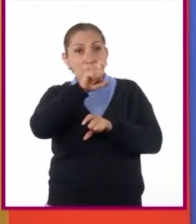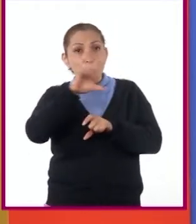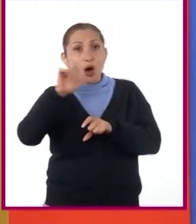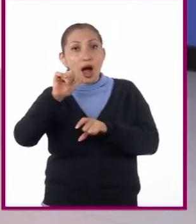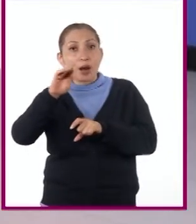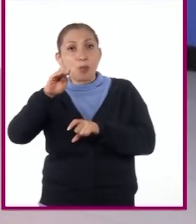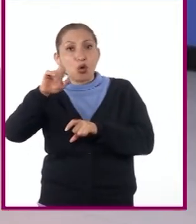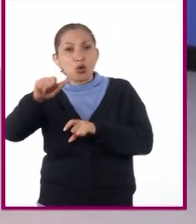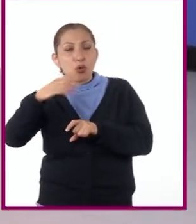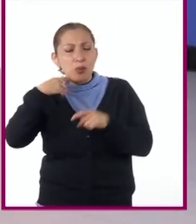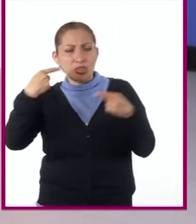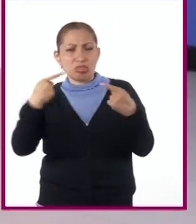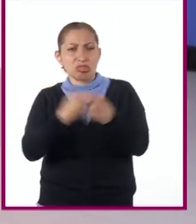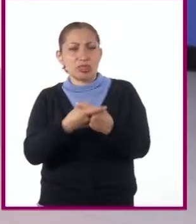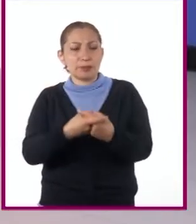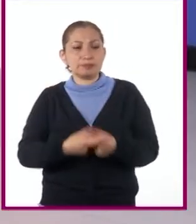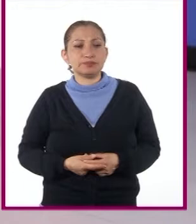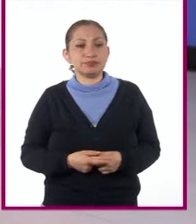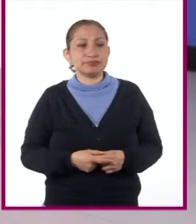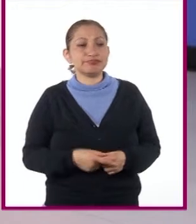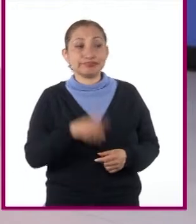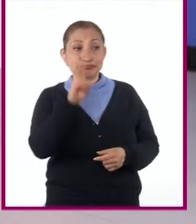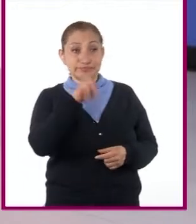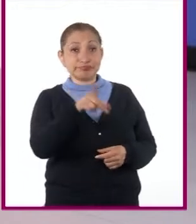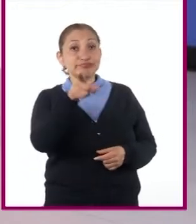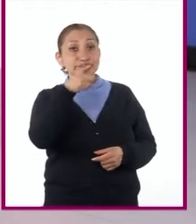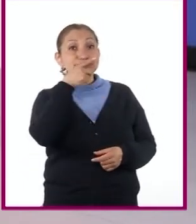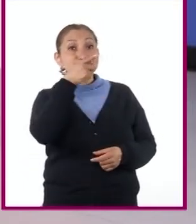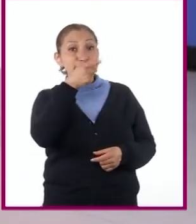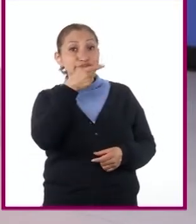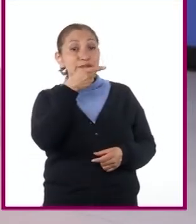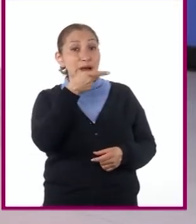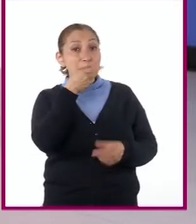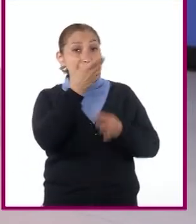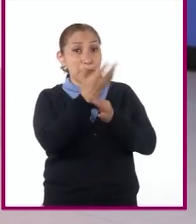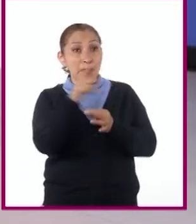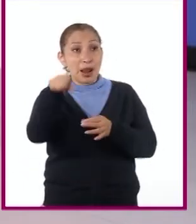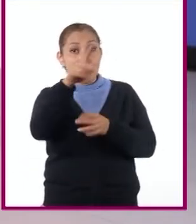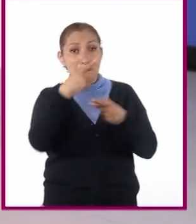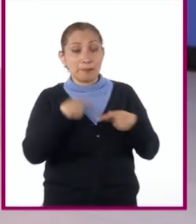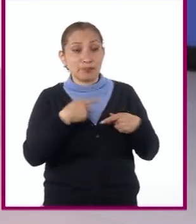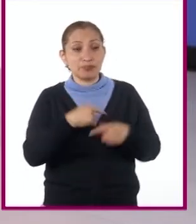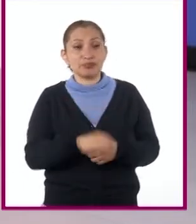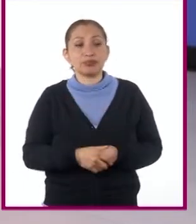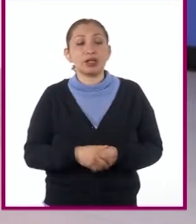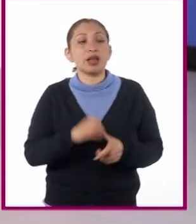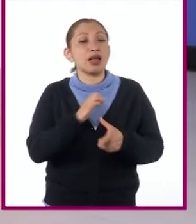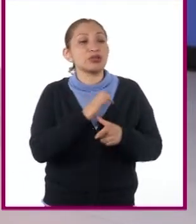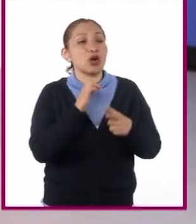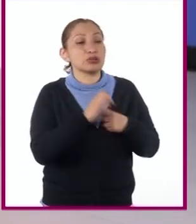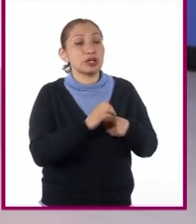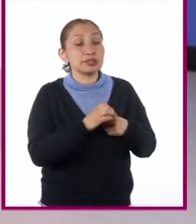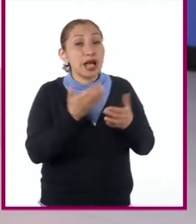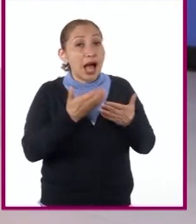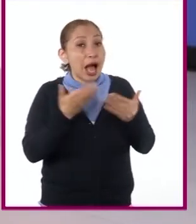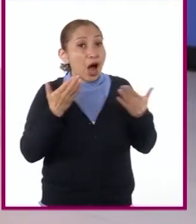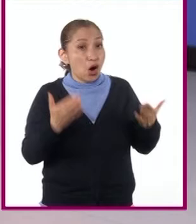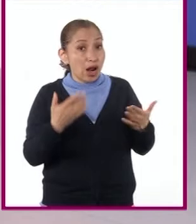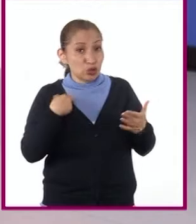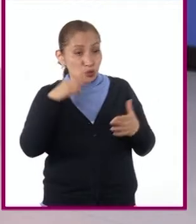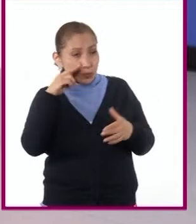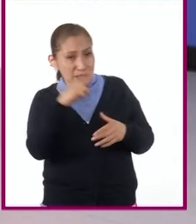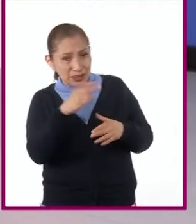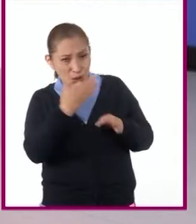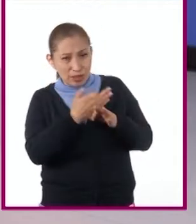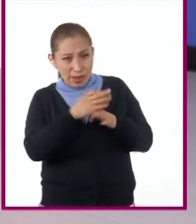carbono. Muy acertado tu comentario para nuestro teleauditorio. Así que a partir de lo observado